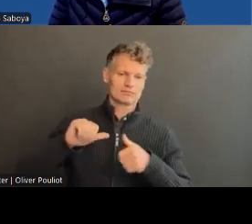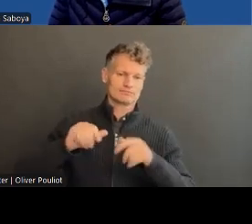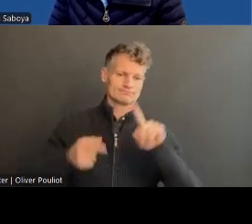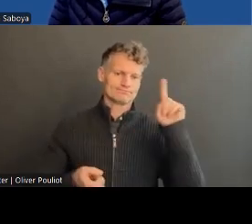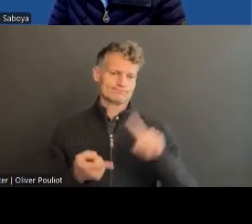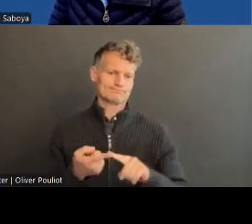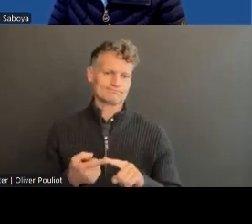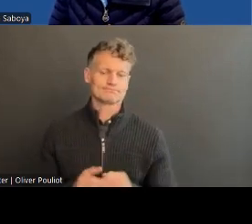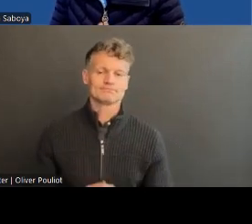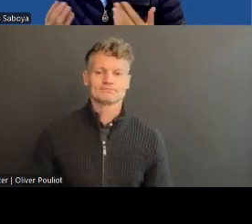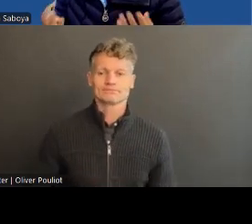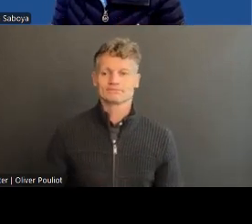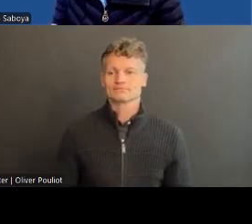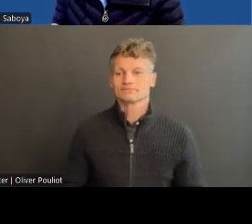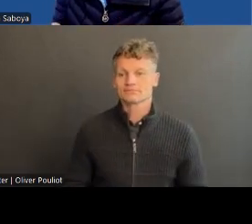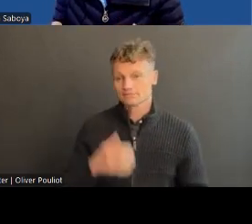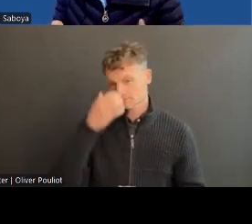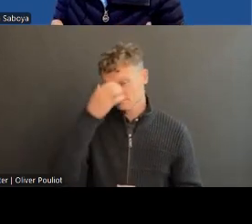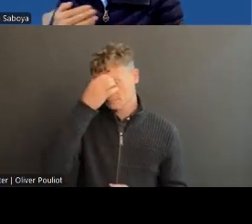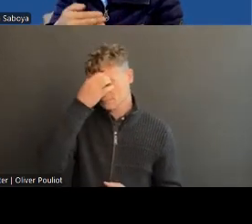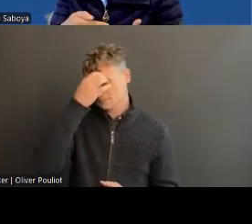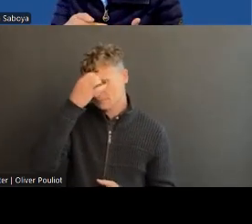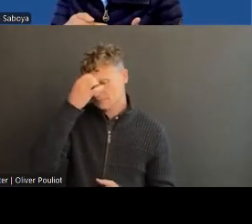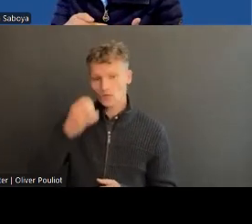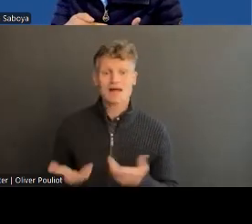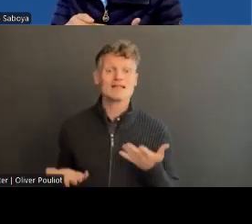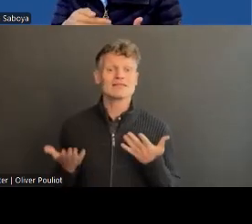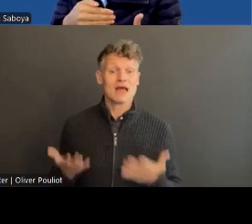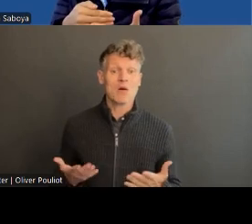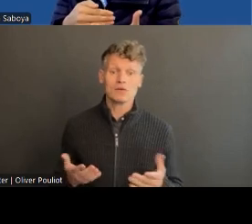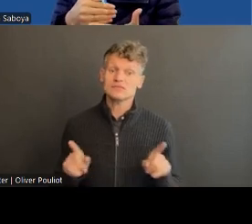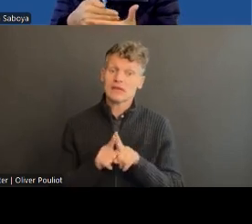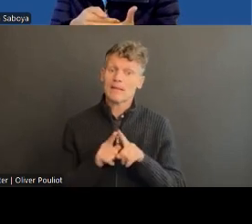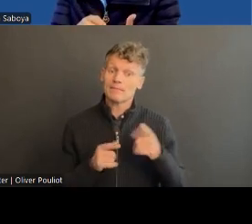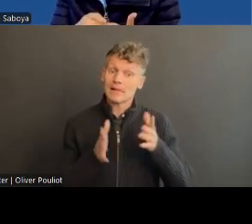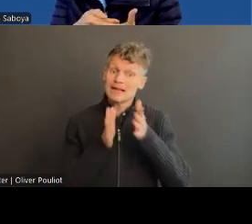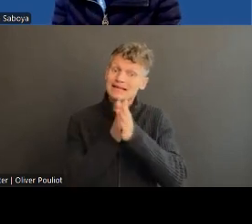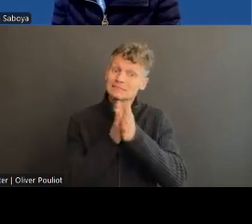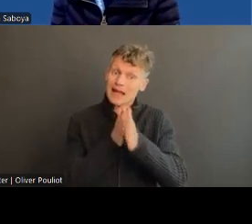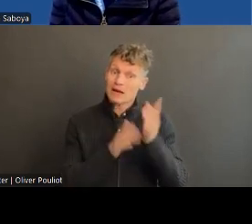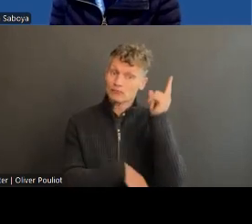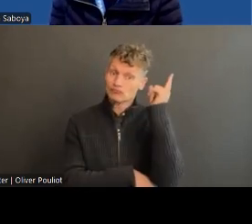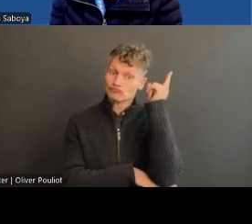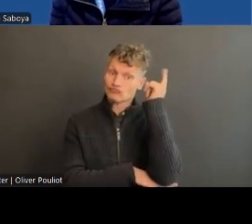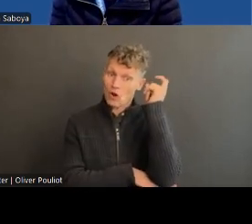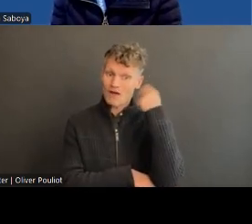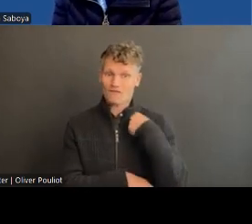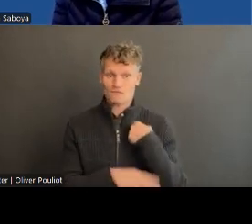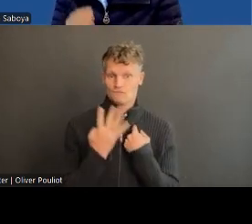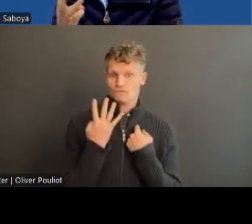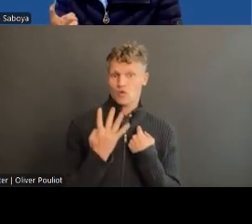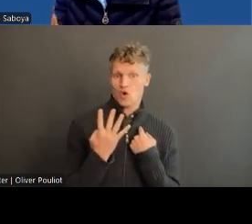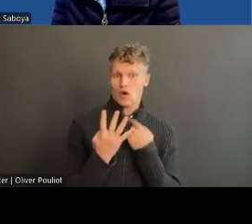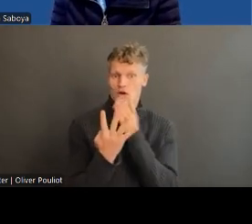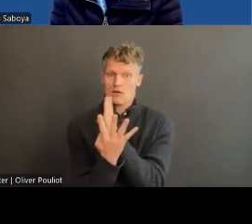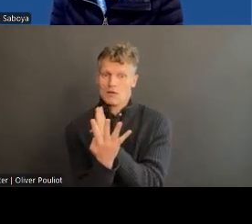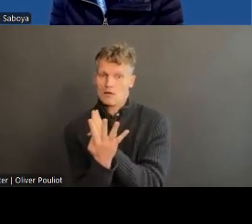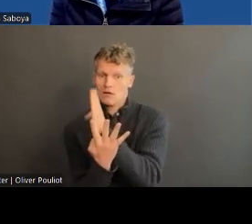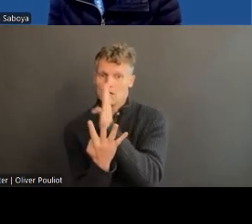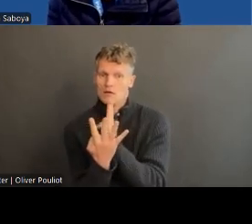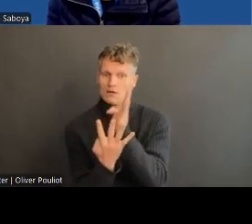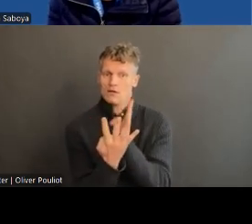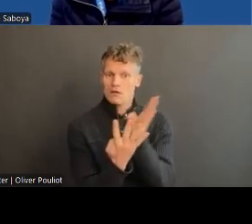acción. Tenemos al inicio del webinario 4 líneas de acción y les diría yo que este